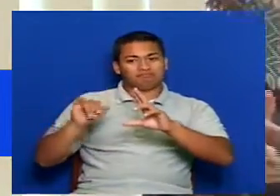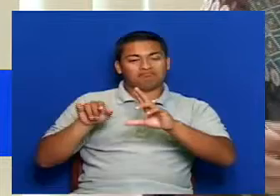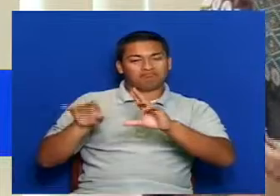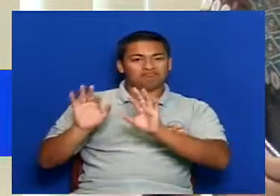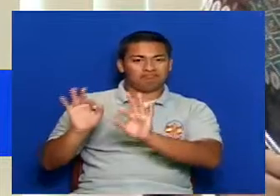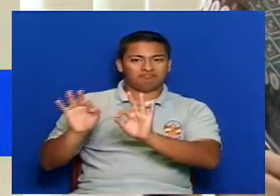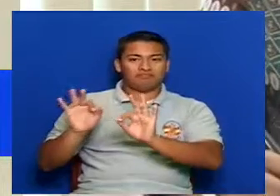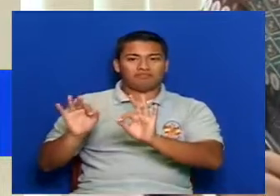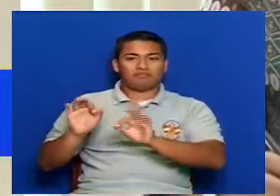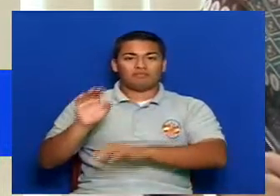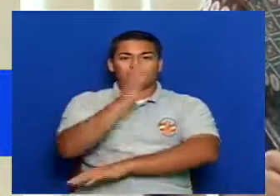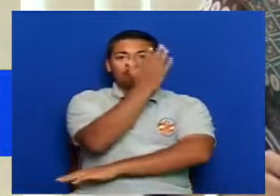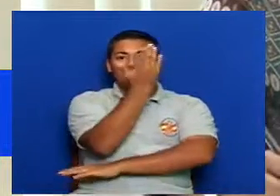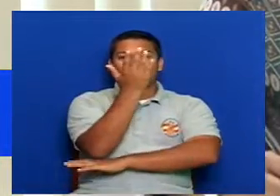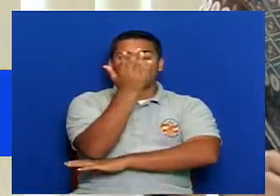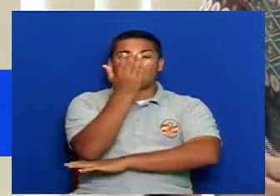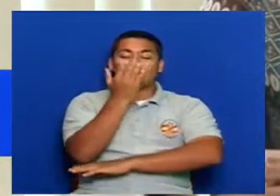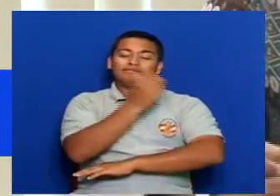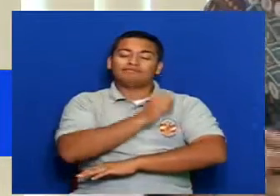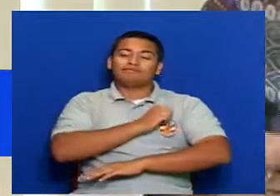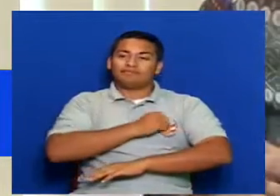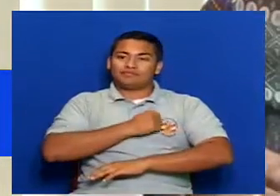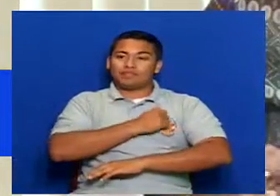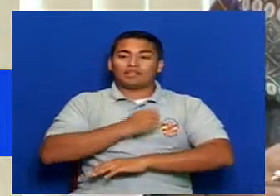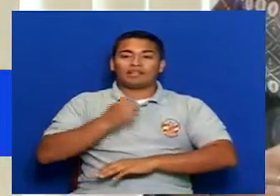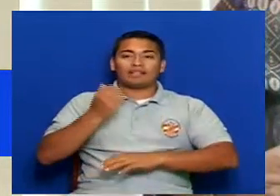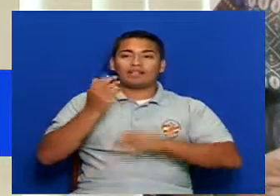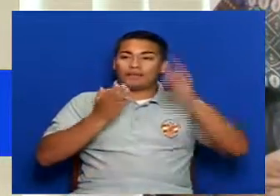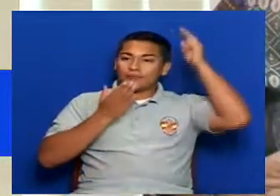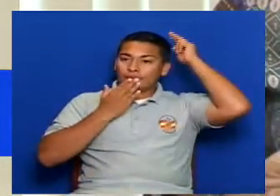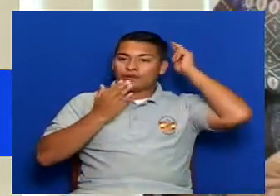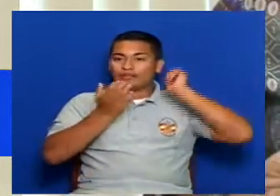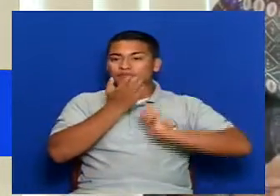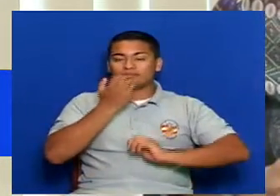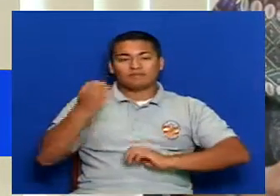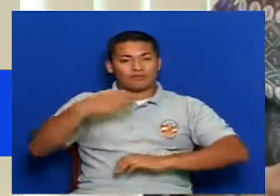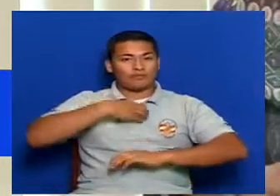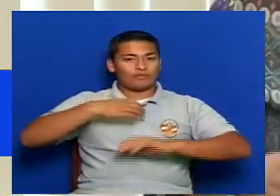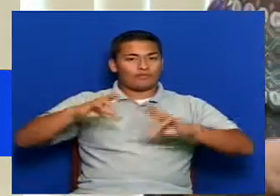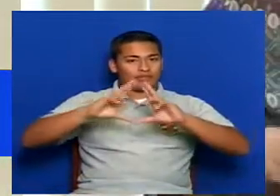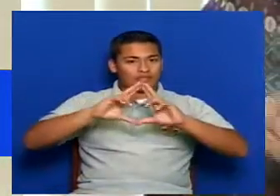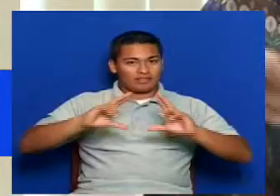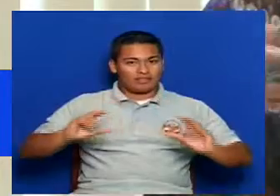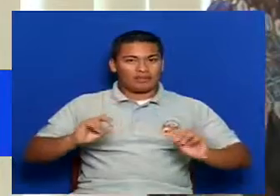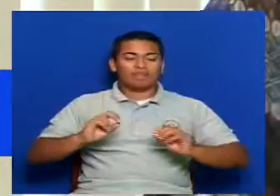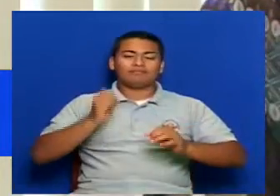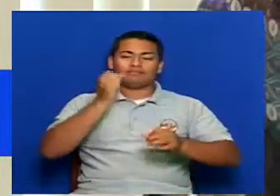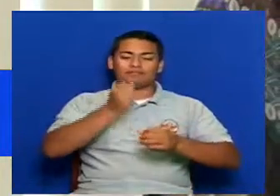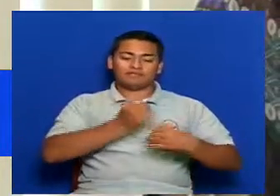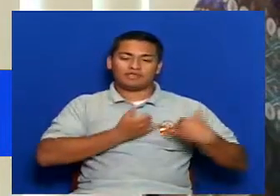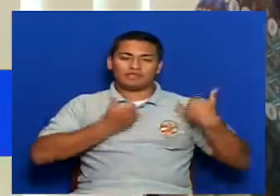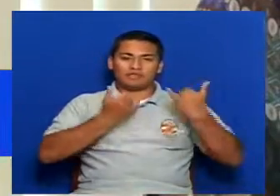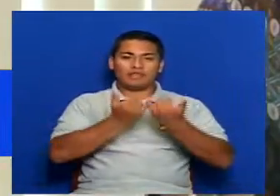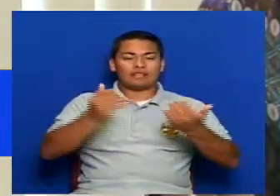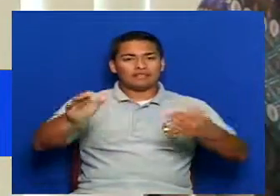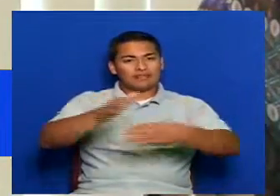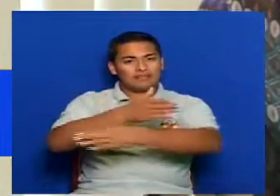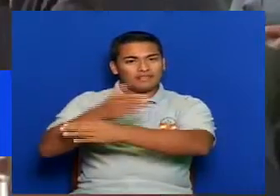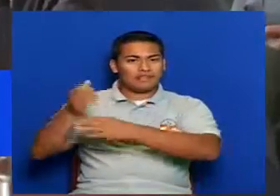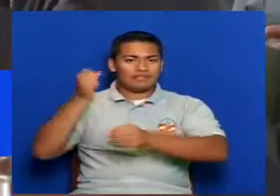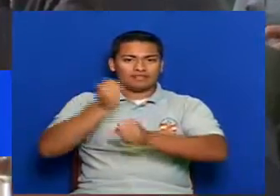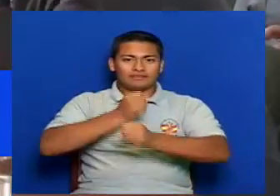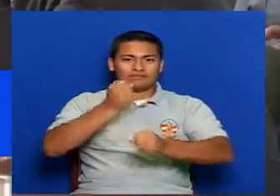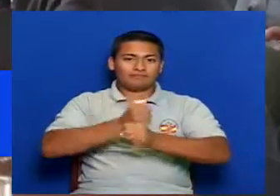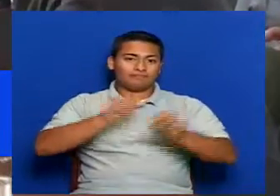bosawás que es de indio maíz que es patrimonio nacional hemos estado trabajando con las instituciones que rector e han estos